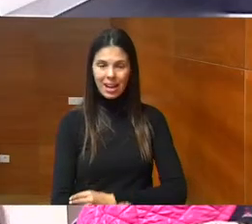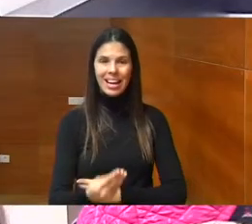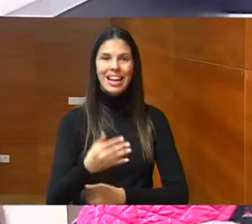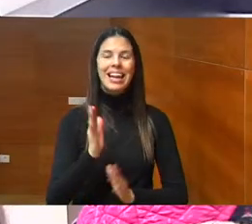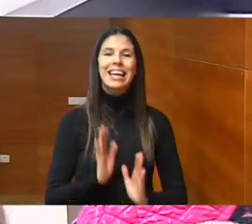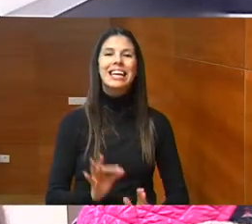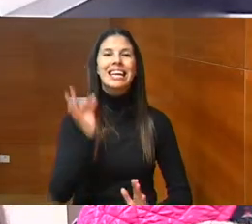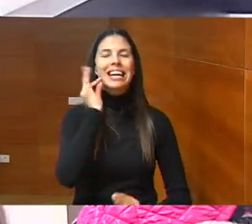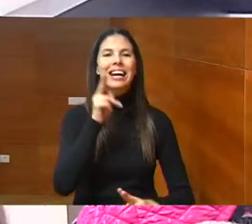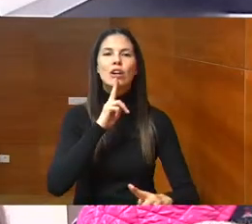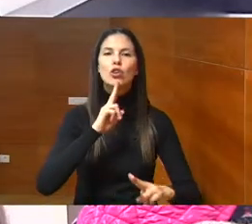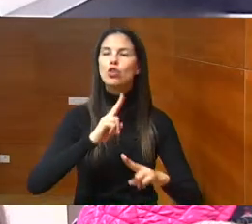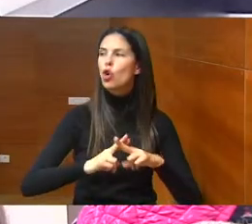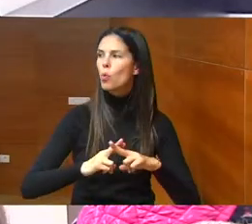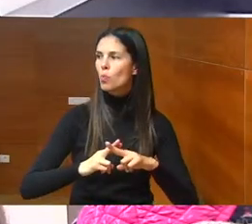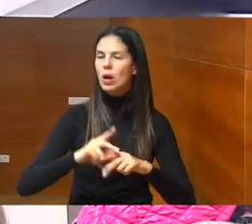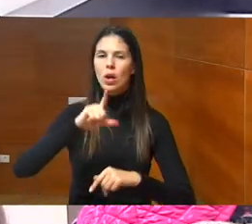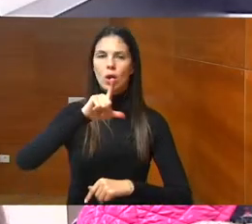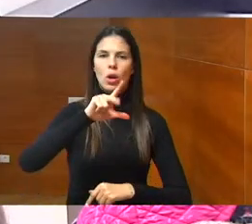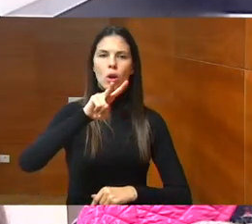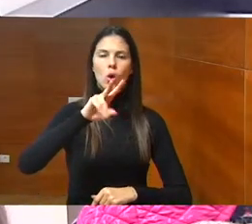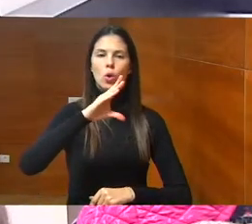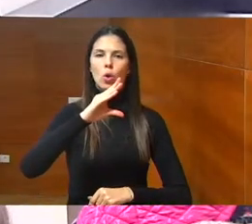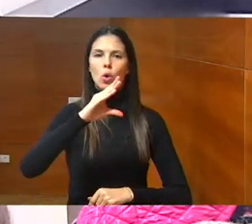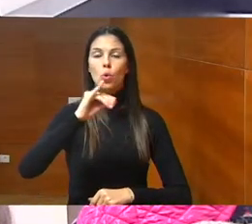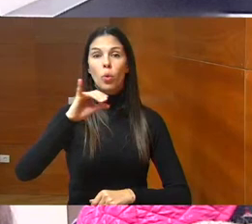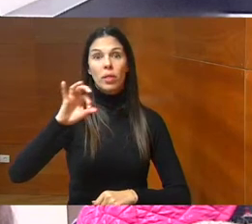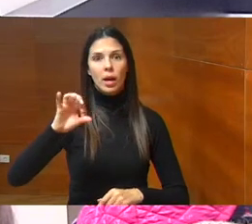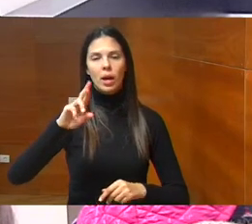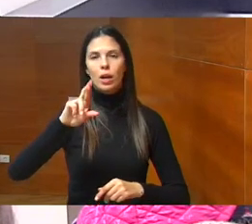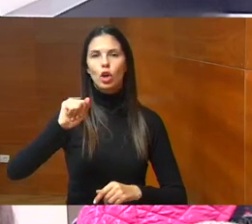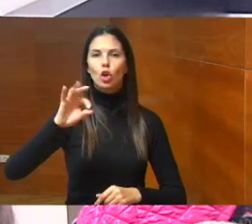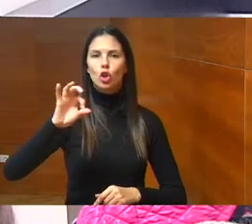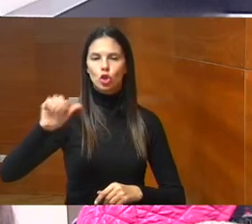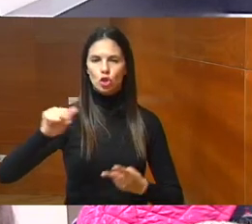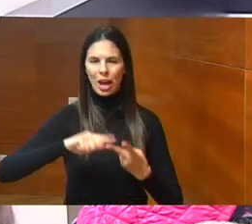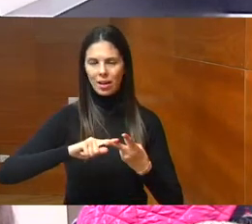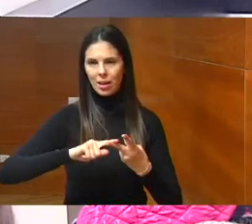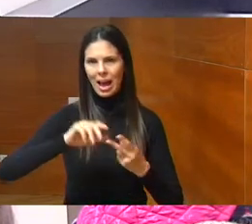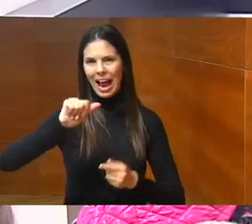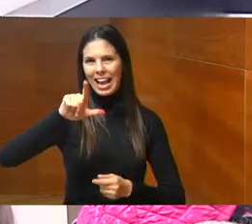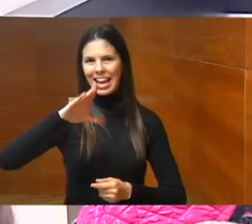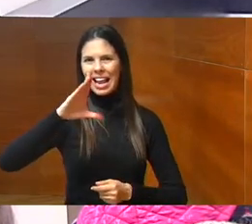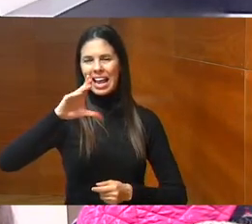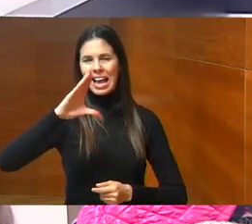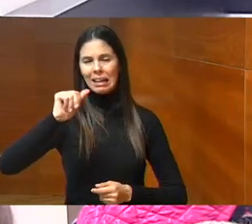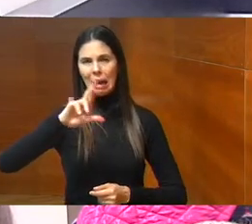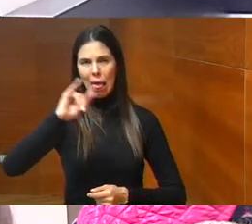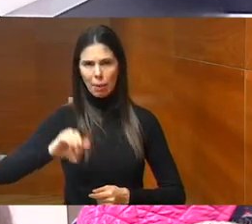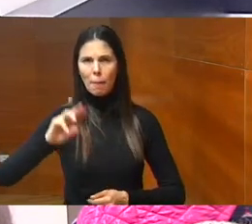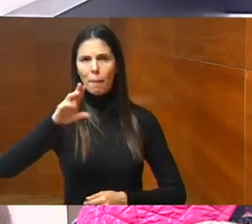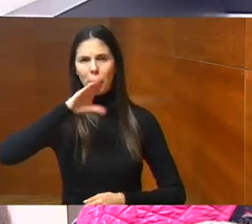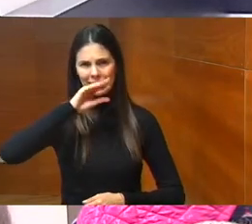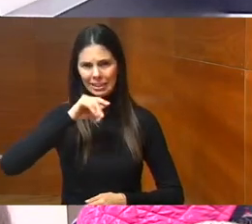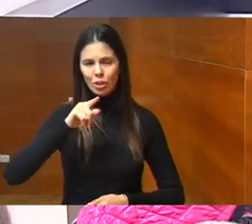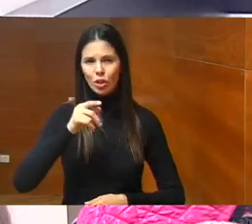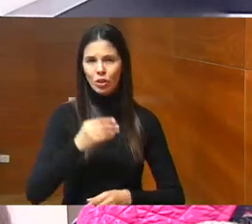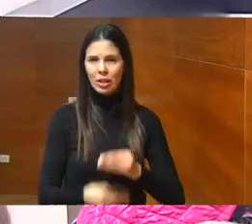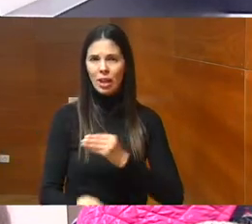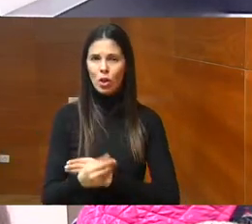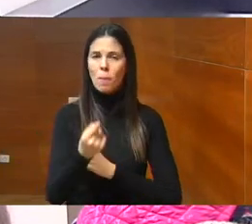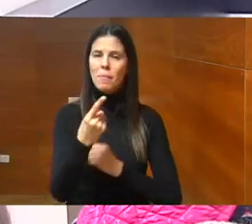a que le pusieron por nombre Lucía Rosa Alcaraz Patiño que nace o desanove de zchuño de